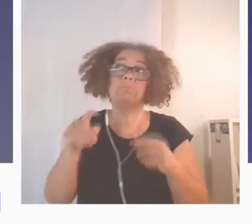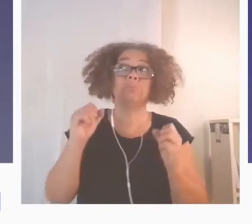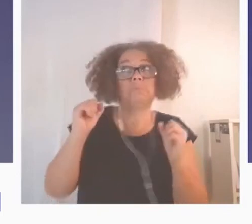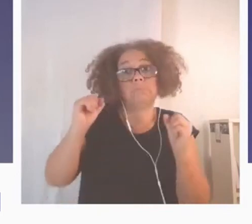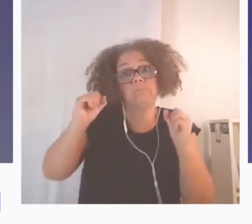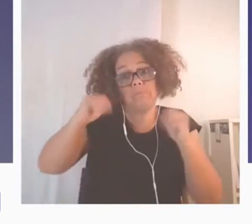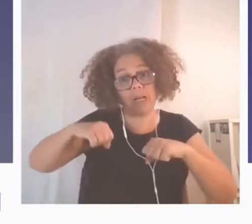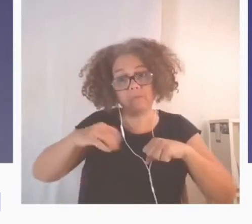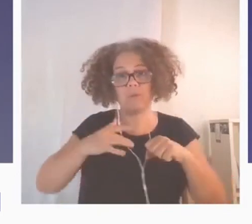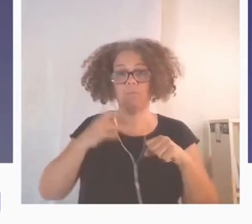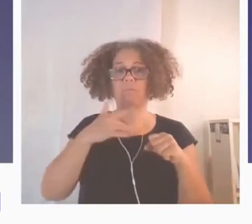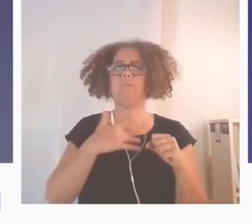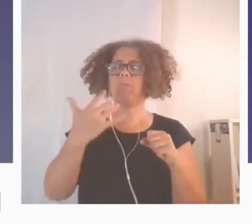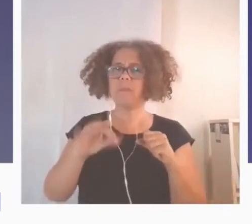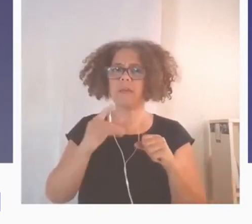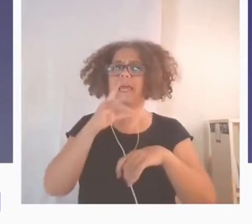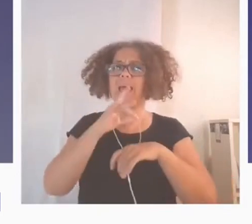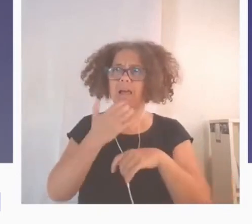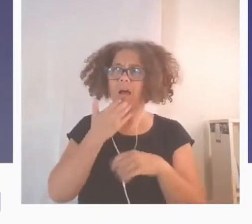que quizás se lo plantee, ¿no?